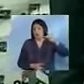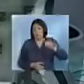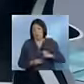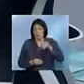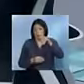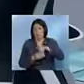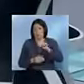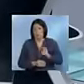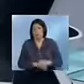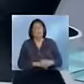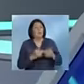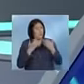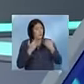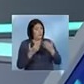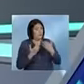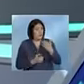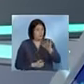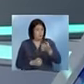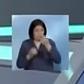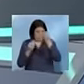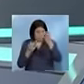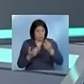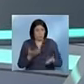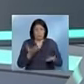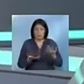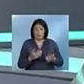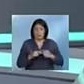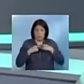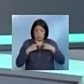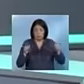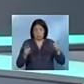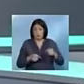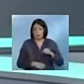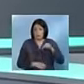Adelante. Bien, gracias José por esta información. Seguramente estaremos anunciándola a lo largo del programa.